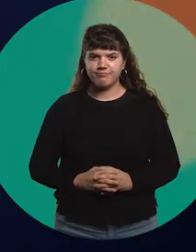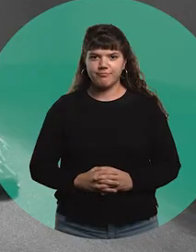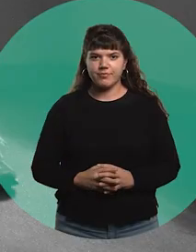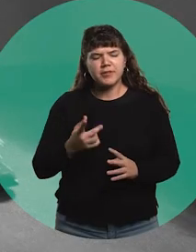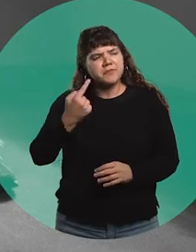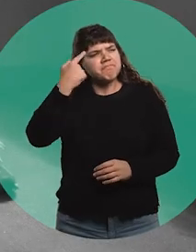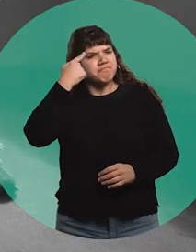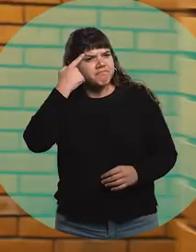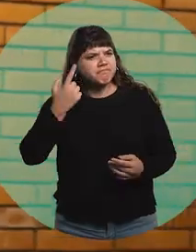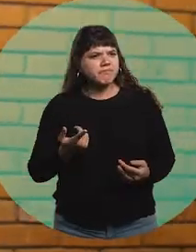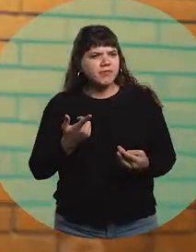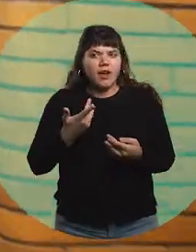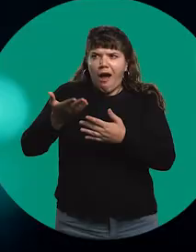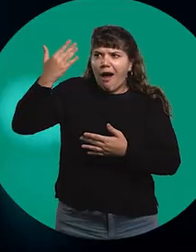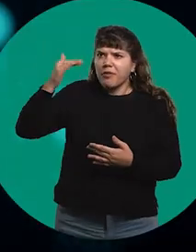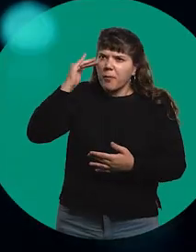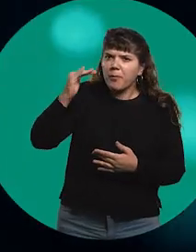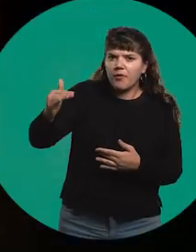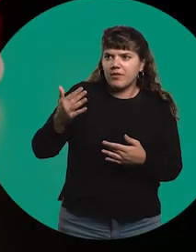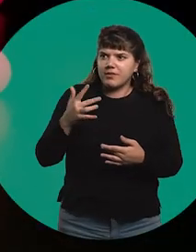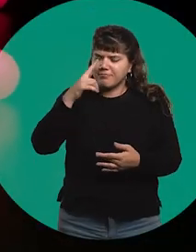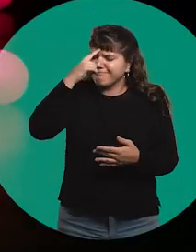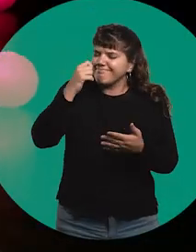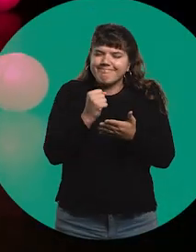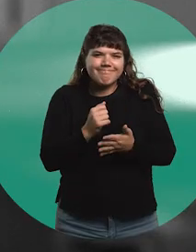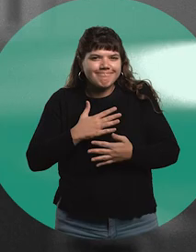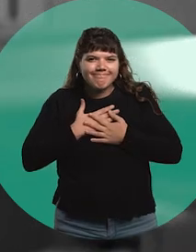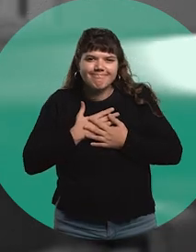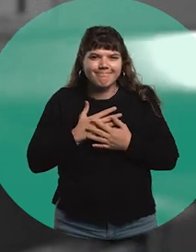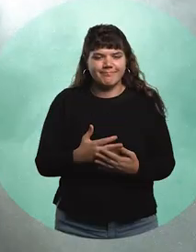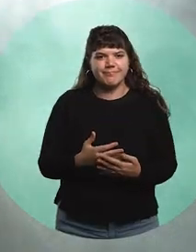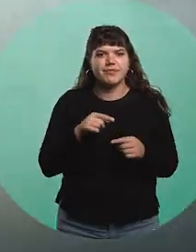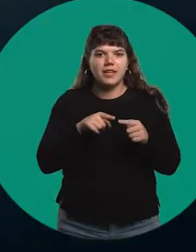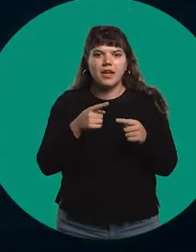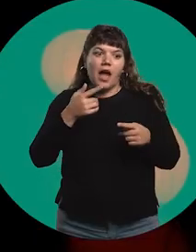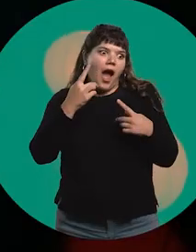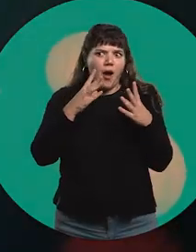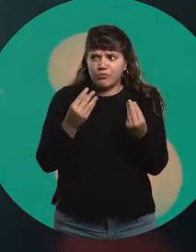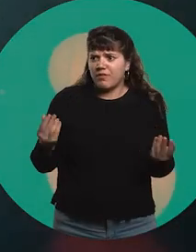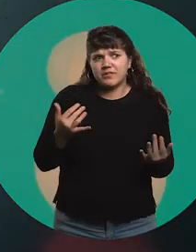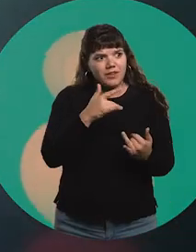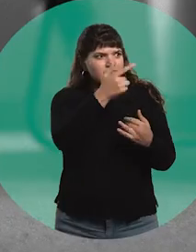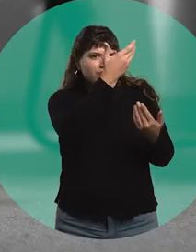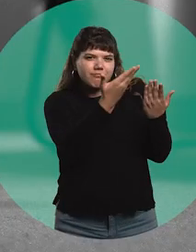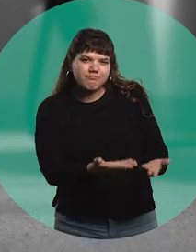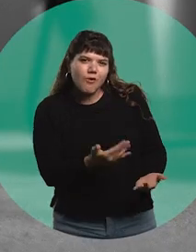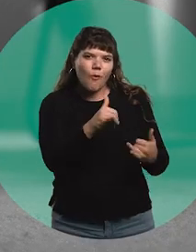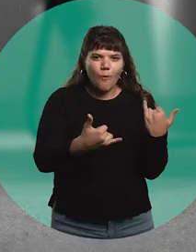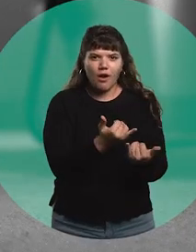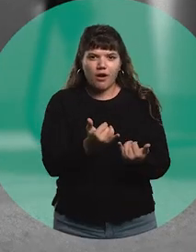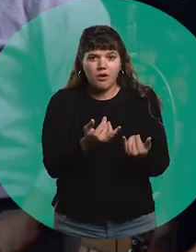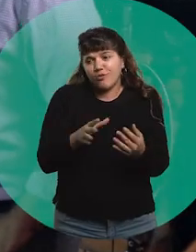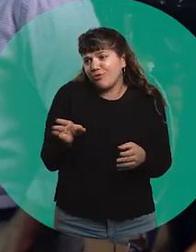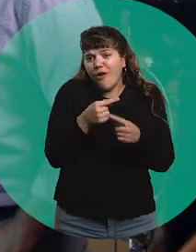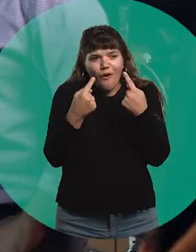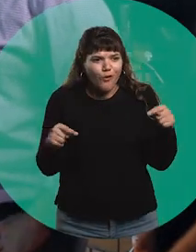Te ponés a pensar, hay docentes que tuviste que te marcaron, ¿por qué te marcaron? Mucho fue por su componente lúdico. Todo puede ser un